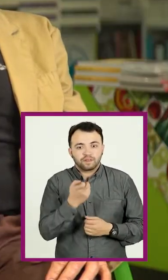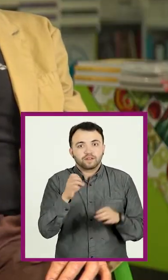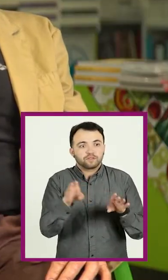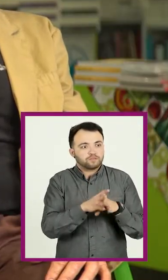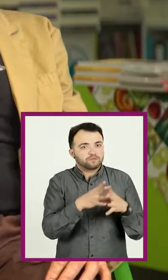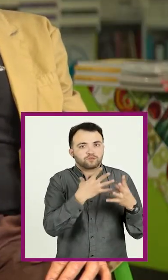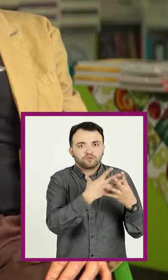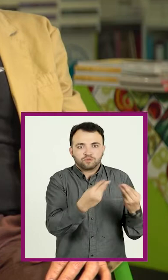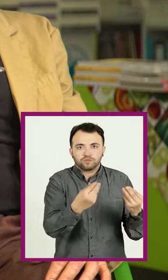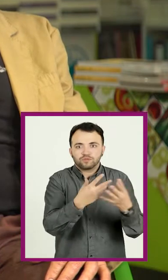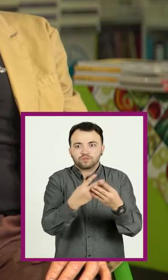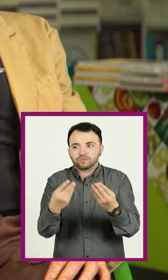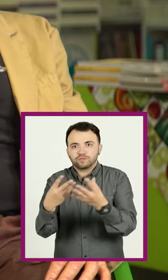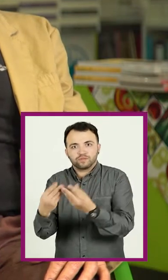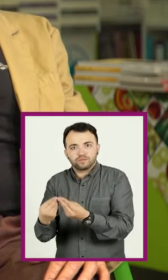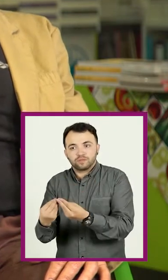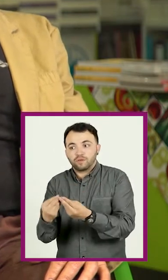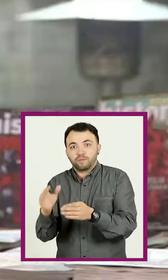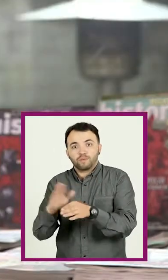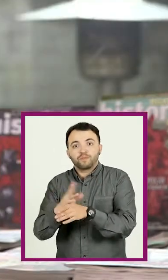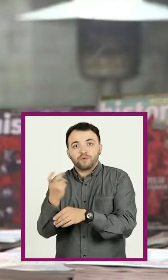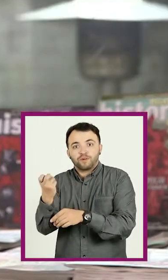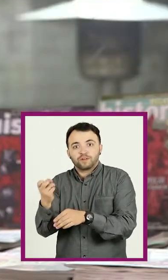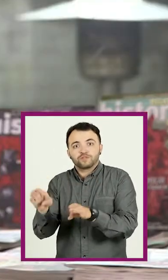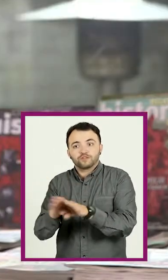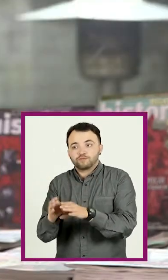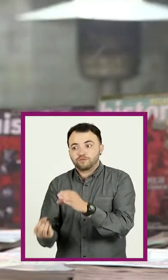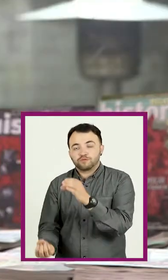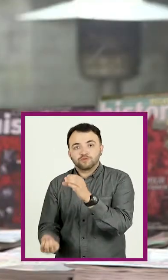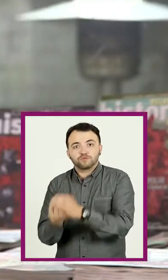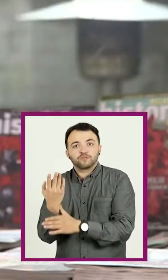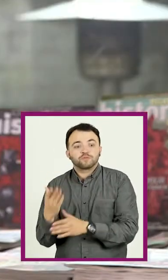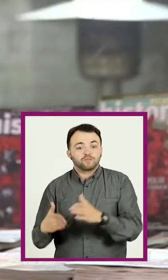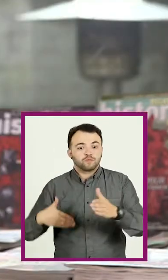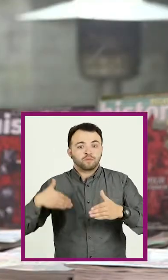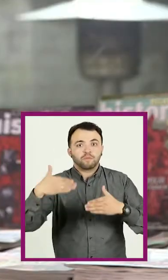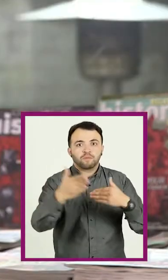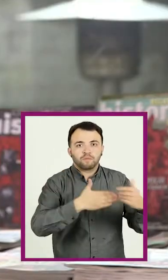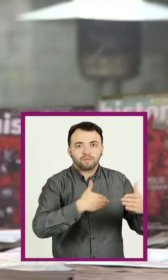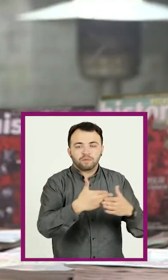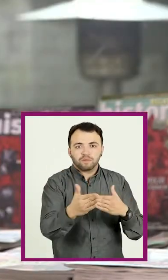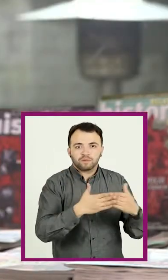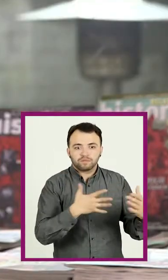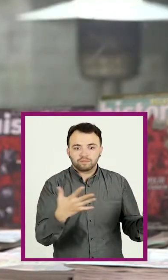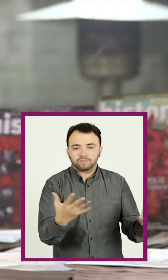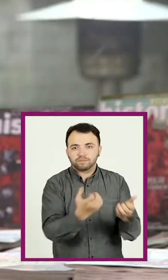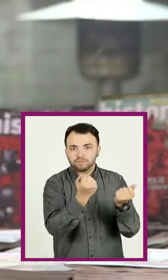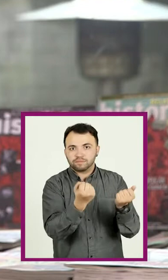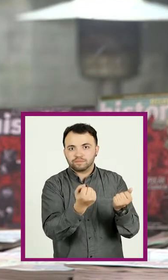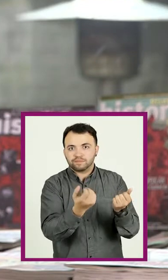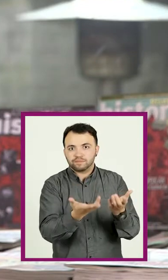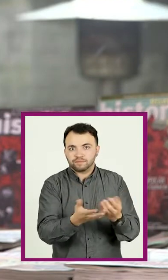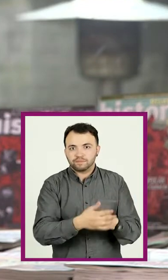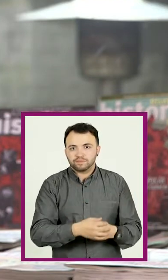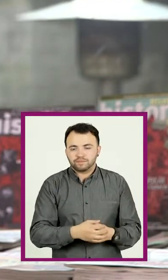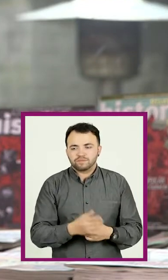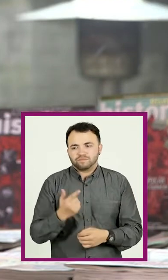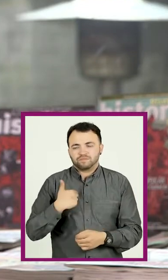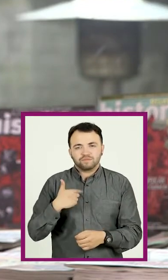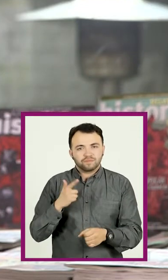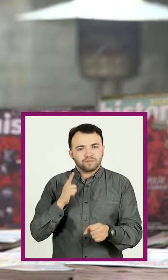época moderna había construido. Exacto. Entonces, lo que nosotros nos damos